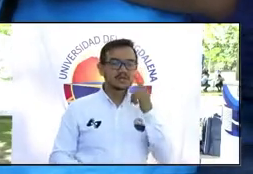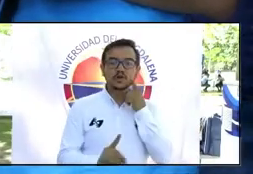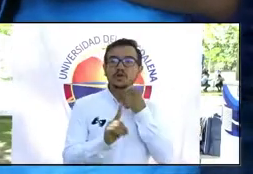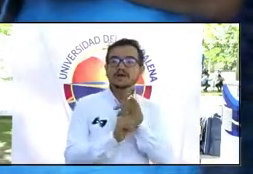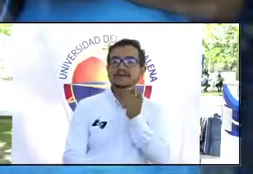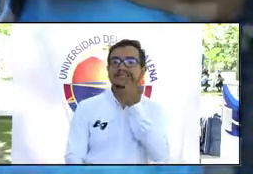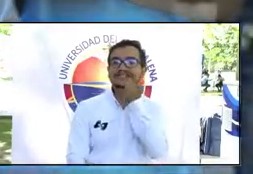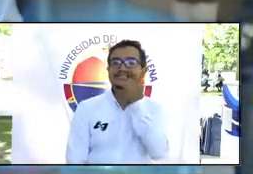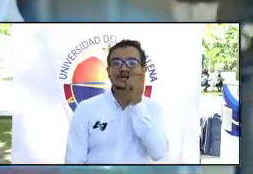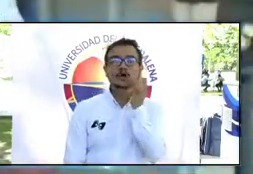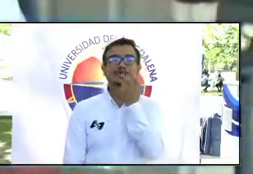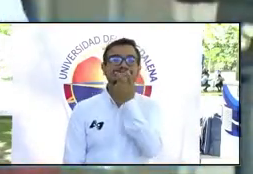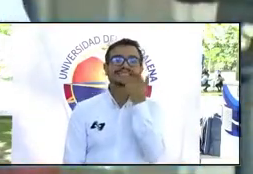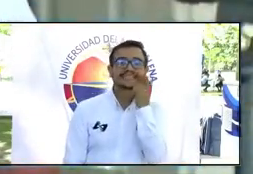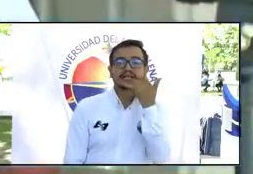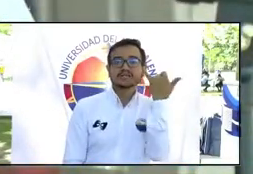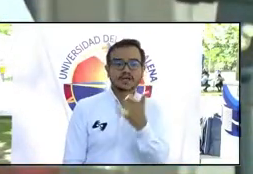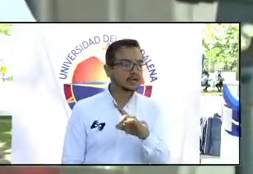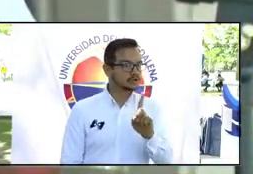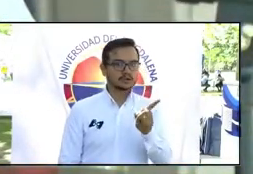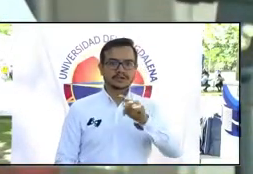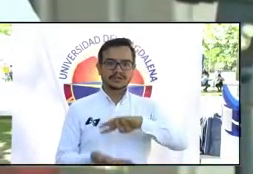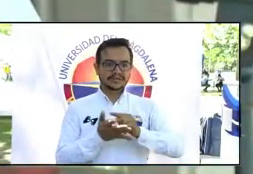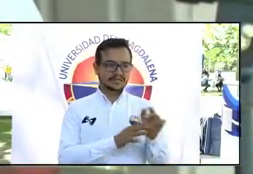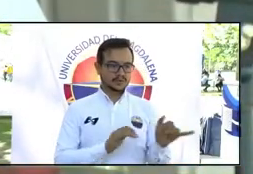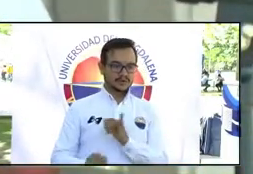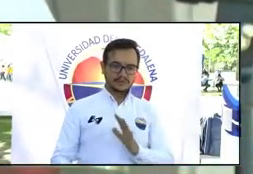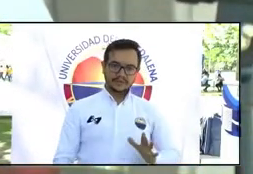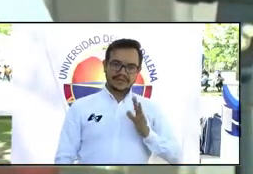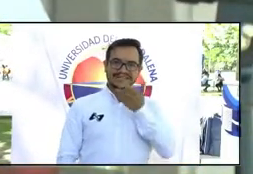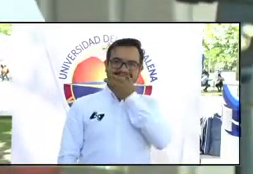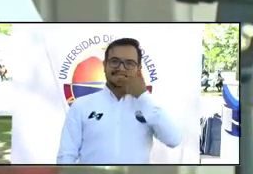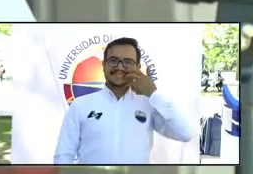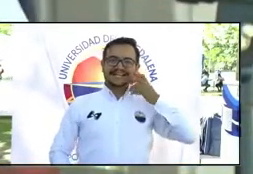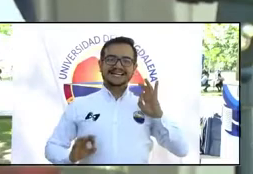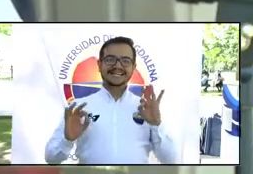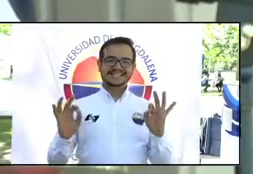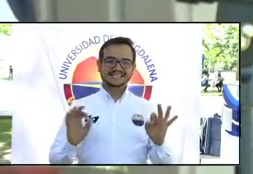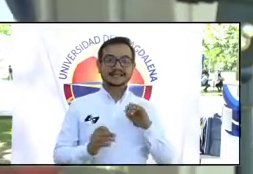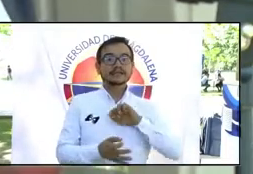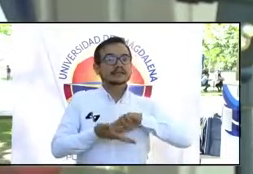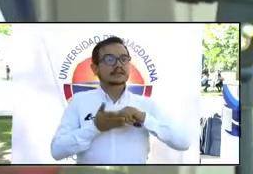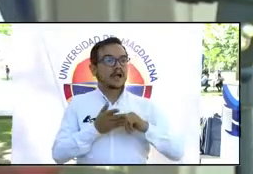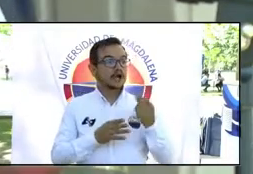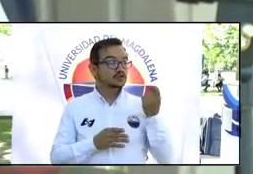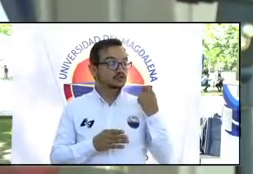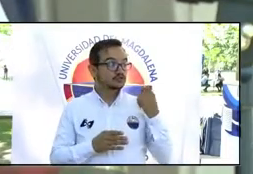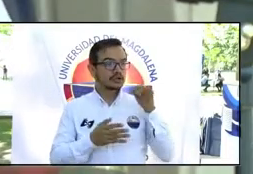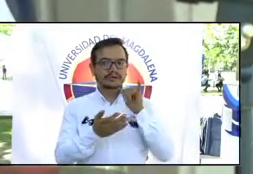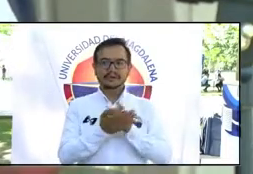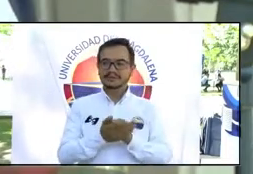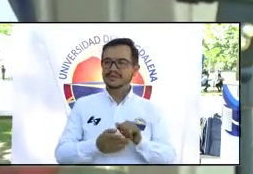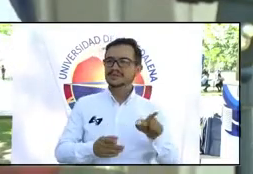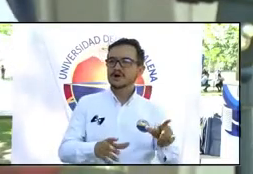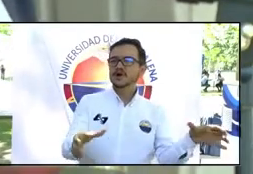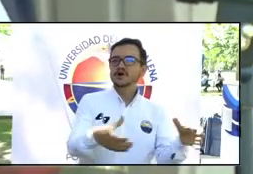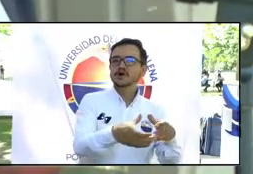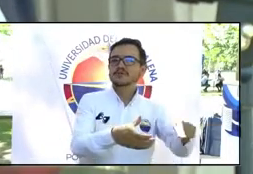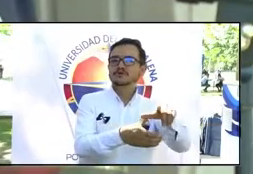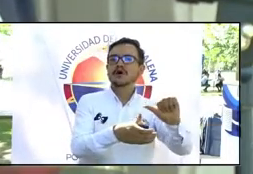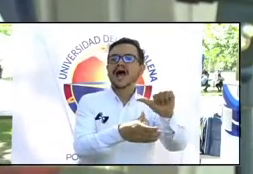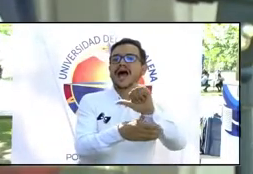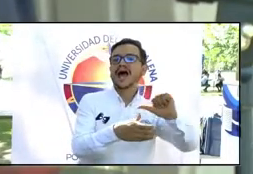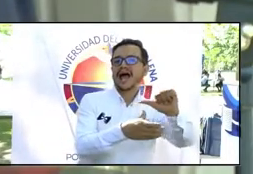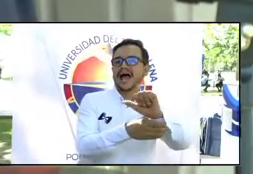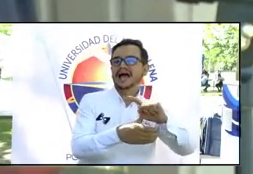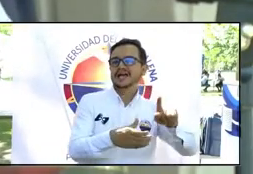puente, sino de devolver la dignidad de la sonrisa. Hace poco lo hicimos con el apoyo de ustedes, devolverle la sonrisa a un grupo de mujeres arhuacas que habían